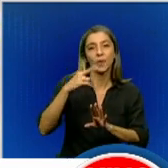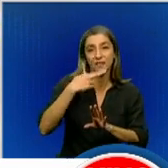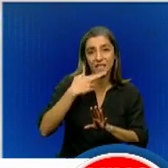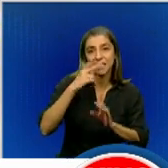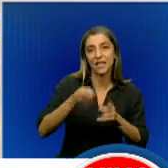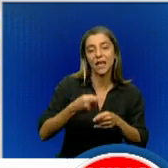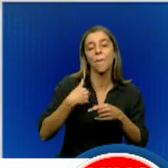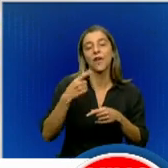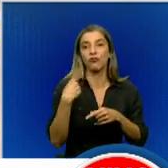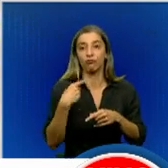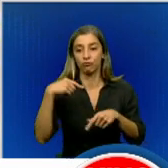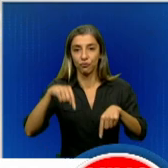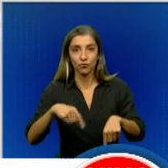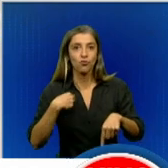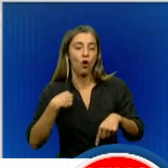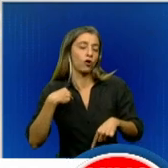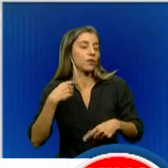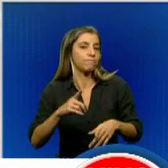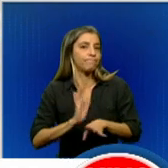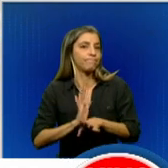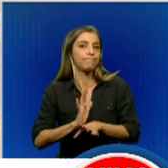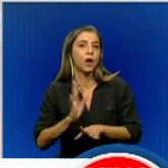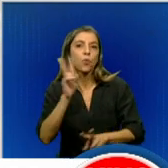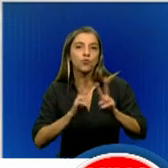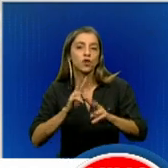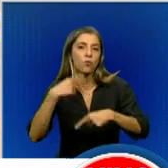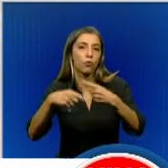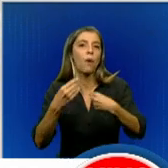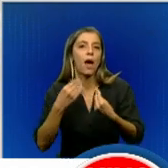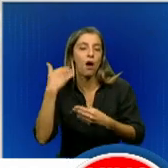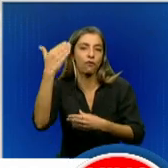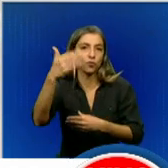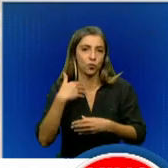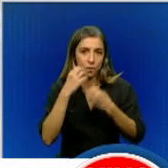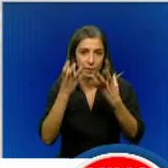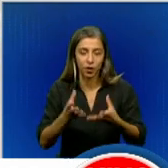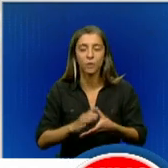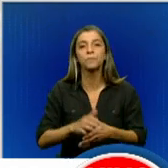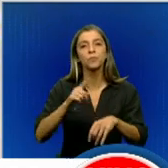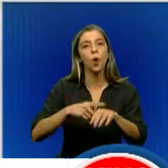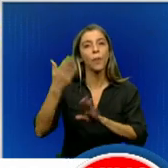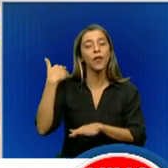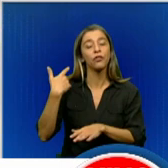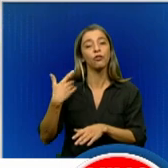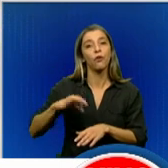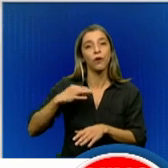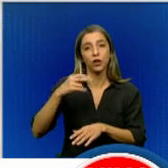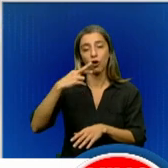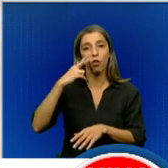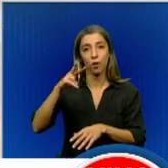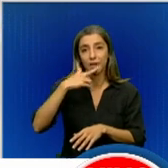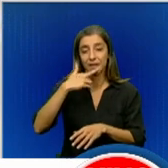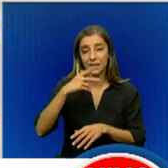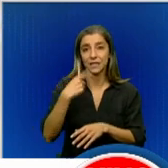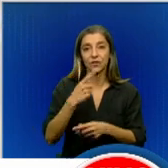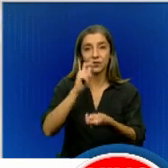nosotros desde una impronta progresista y qué sucedió con esa reforma del 2017 una reforma que no cumplió